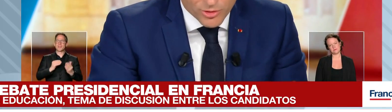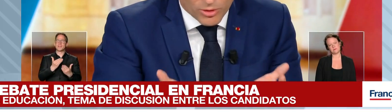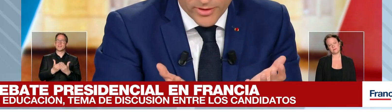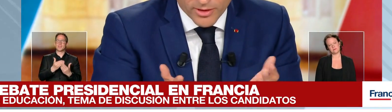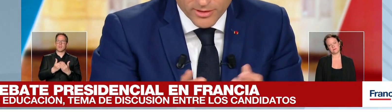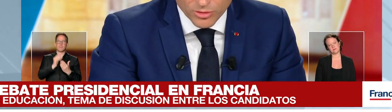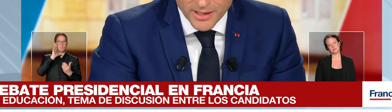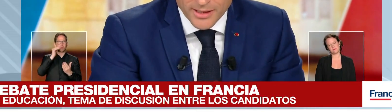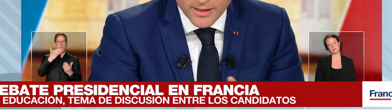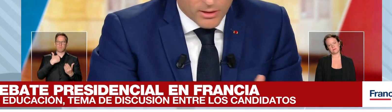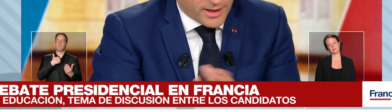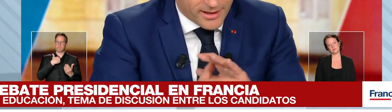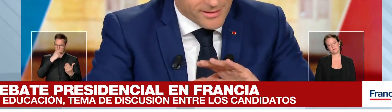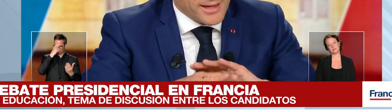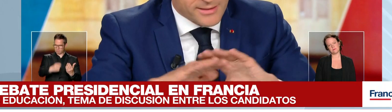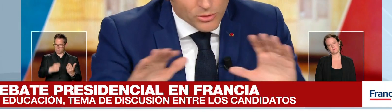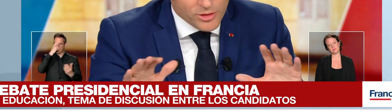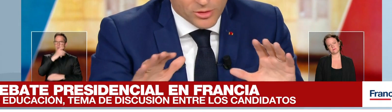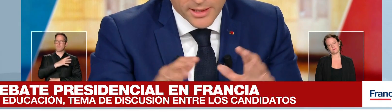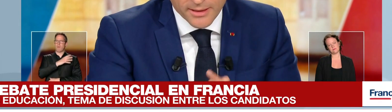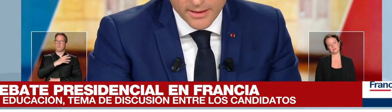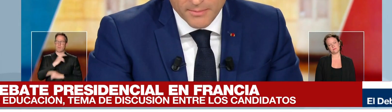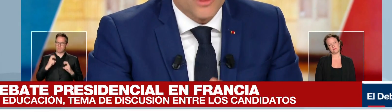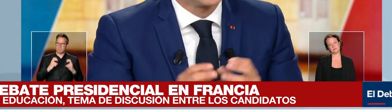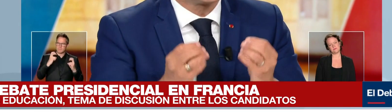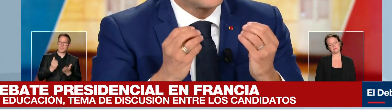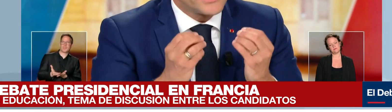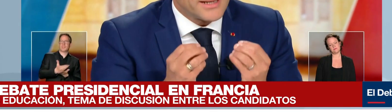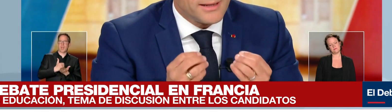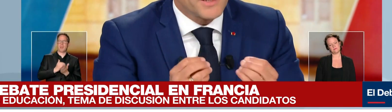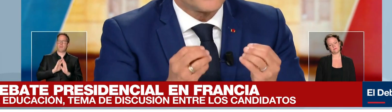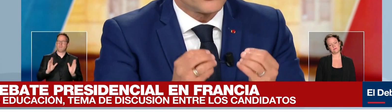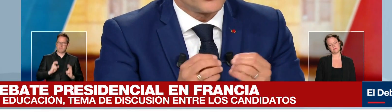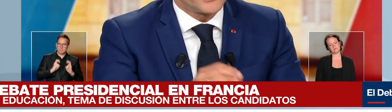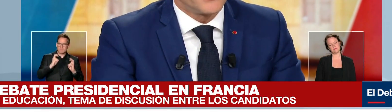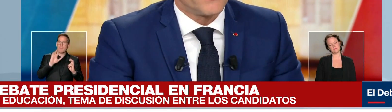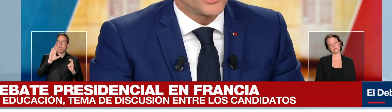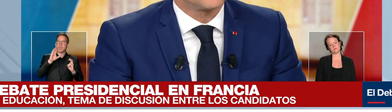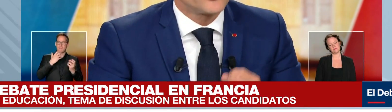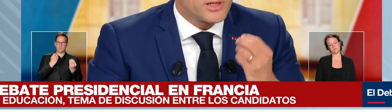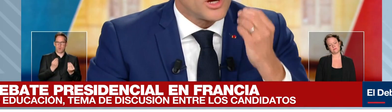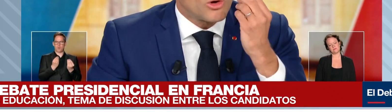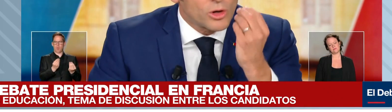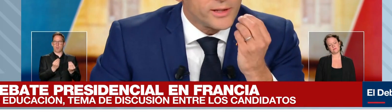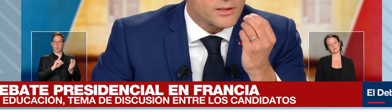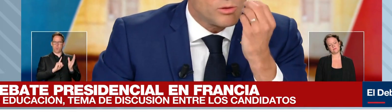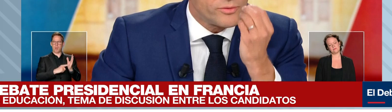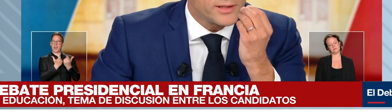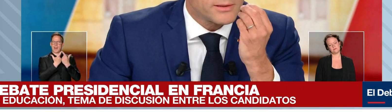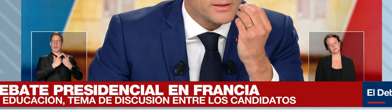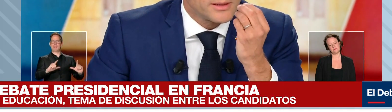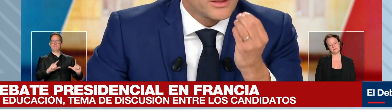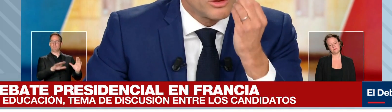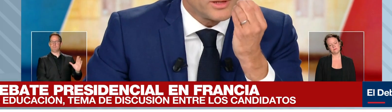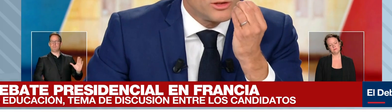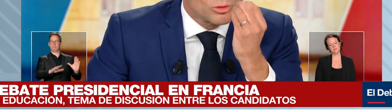contrariamente a lo que usted dijo, serán objeto de una revalorización, y es incondicional. Y también quiero darles libertad en el terreno. También quiero